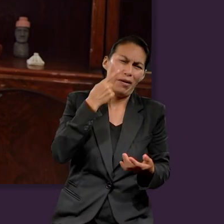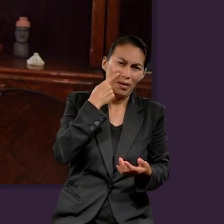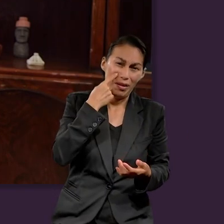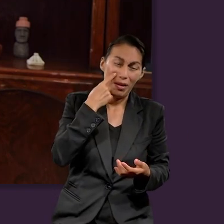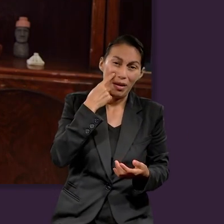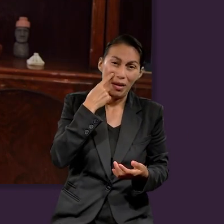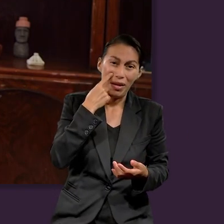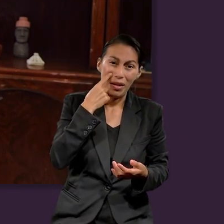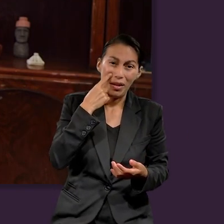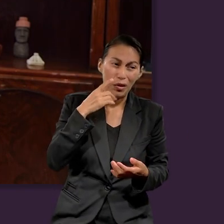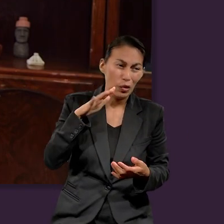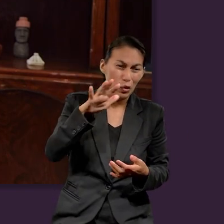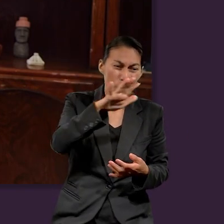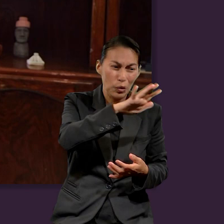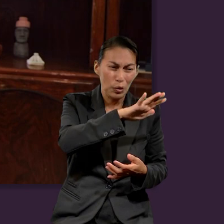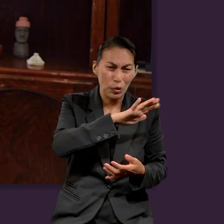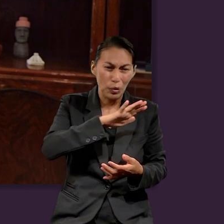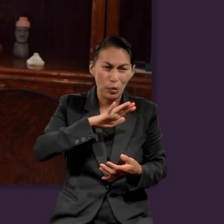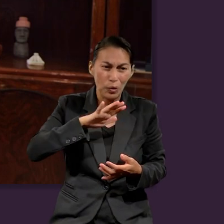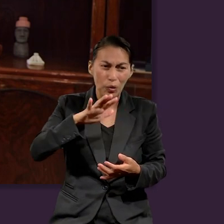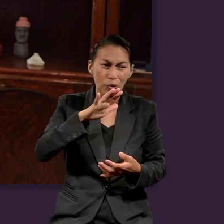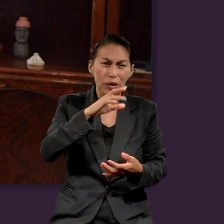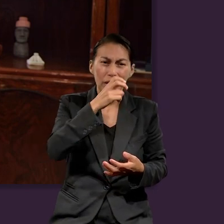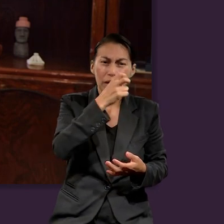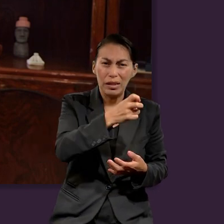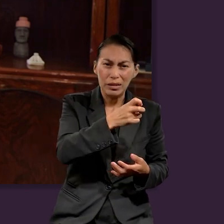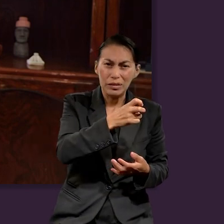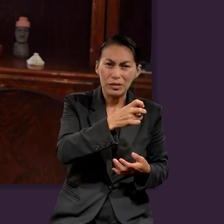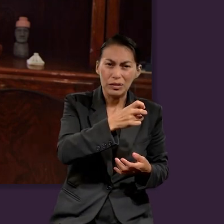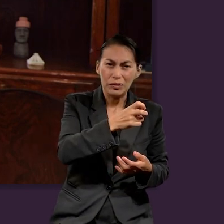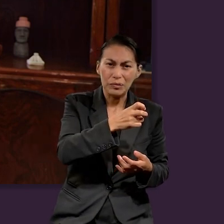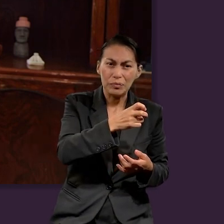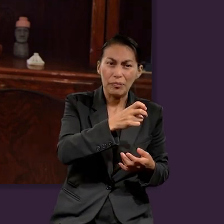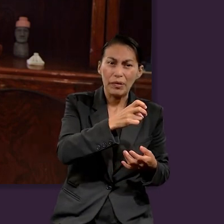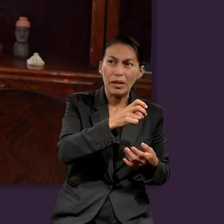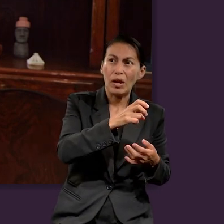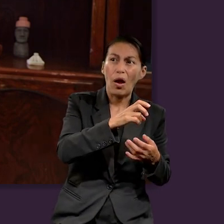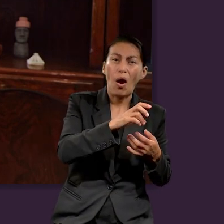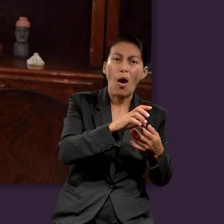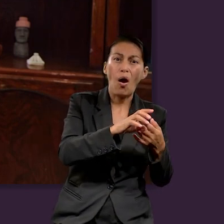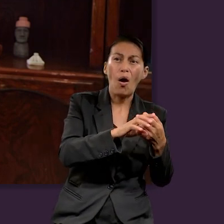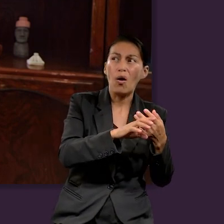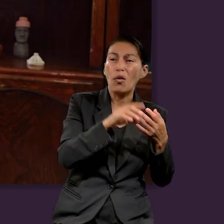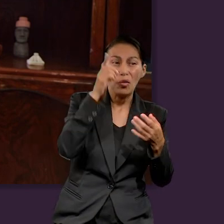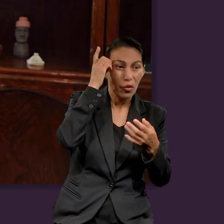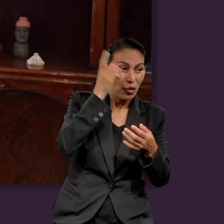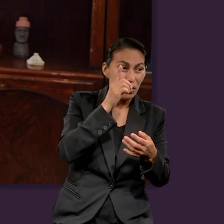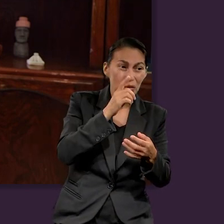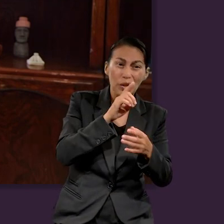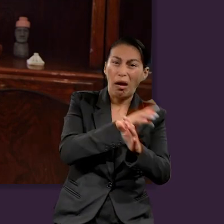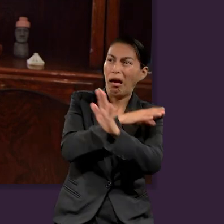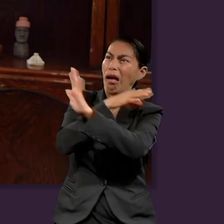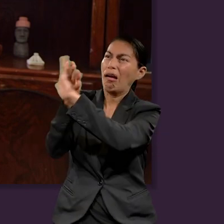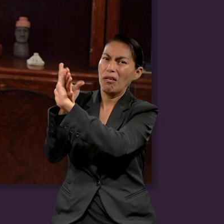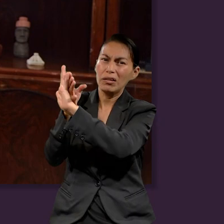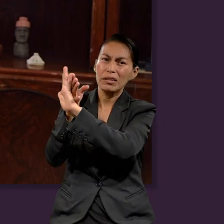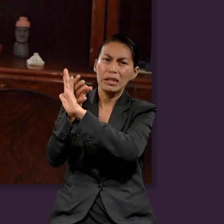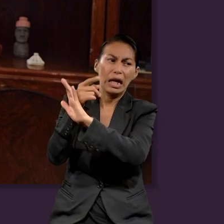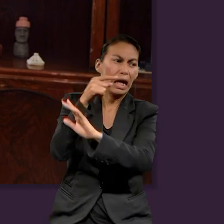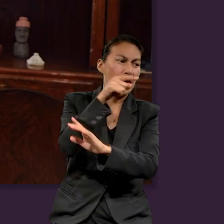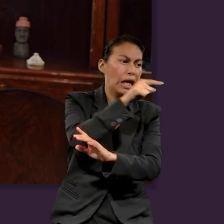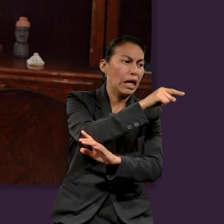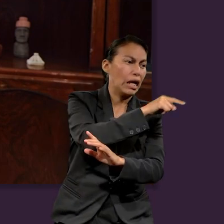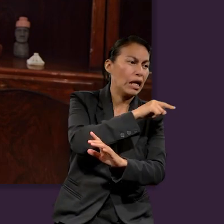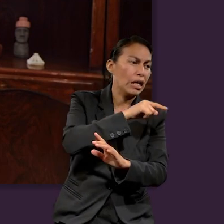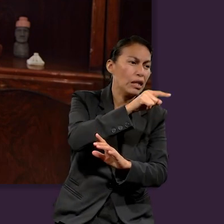mujer aquel sistema que es descrito como el opuesto a Dios señala la escritura que se